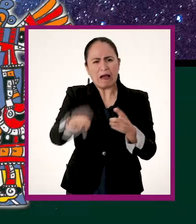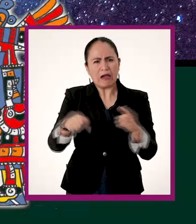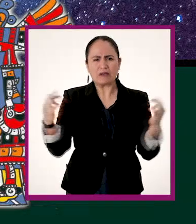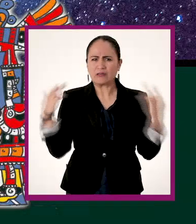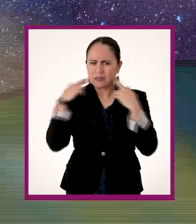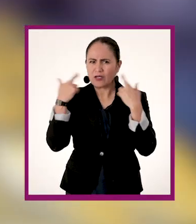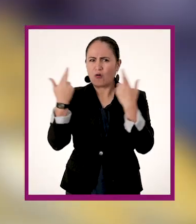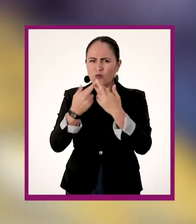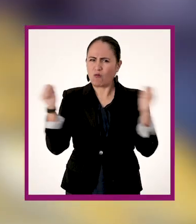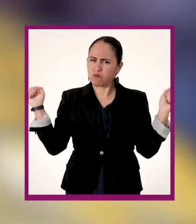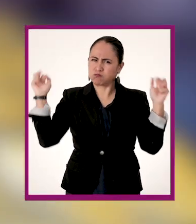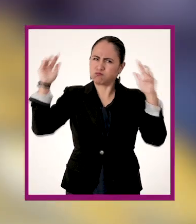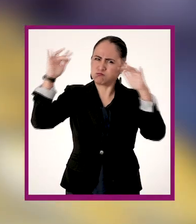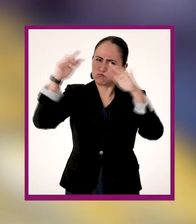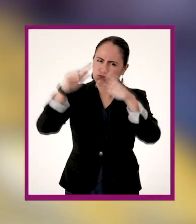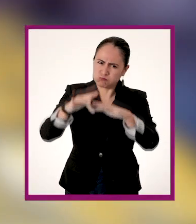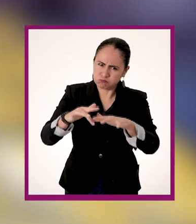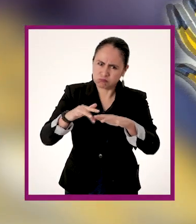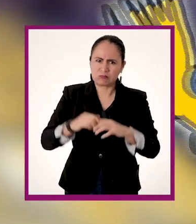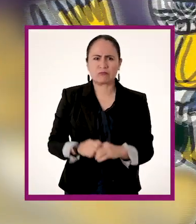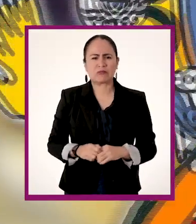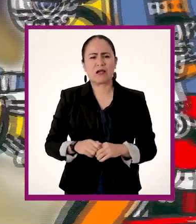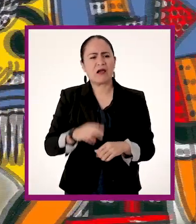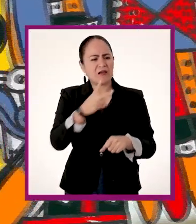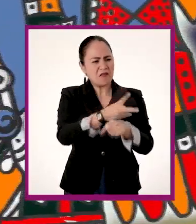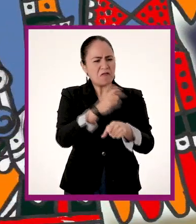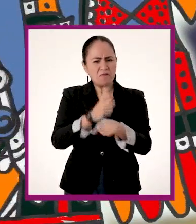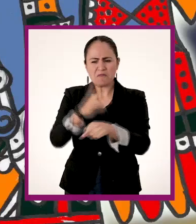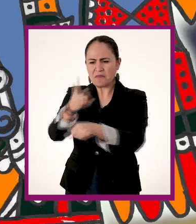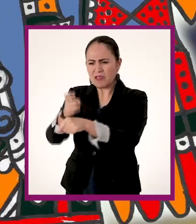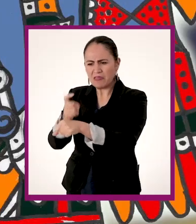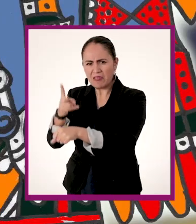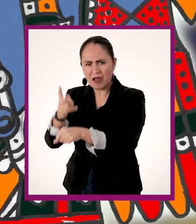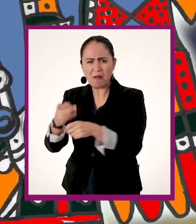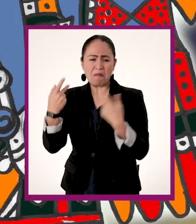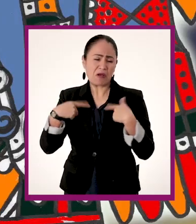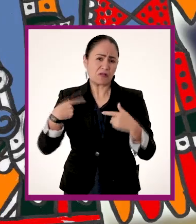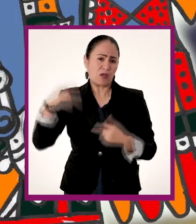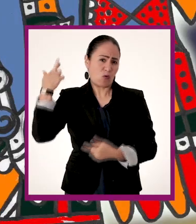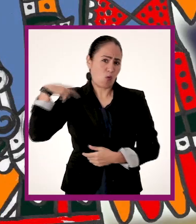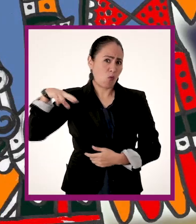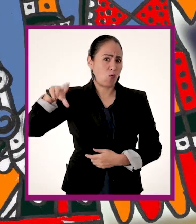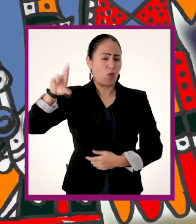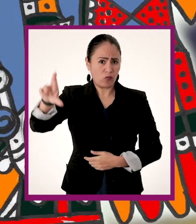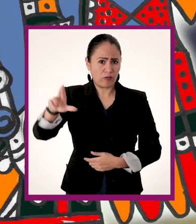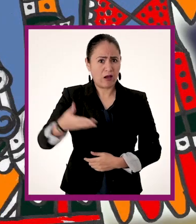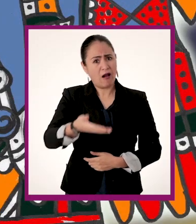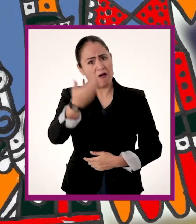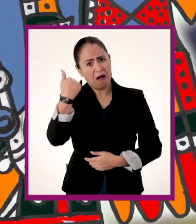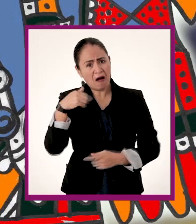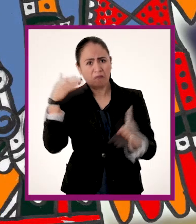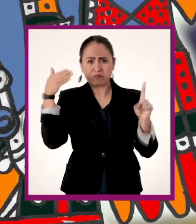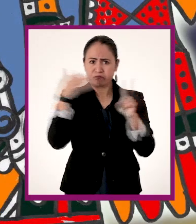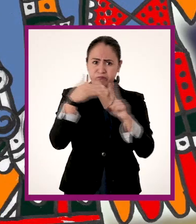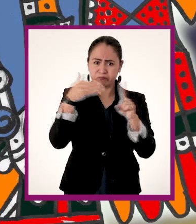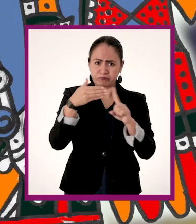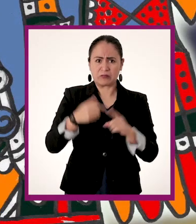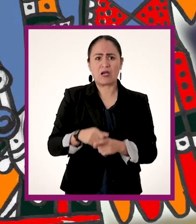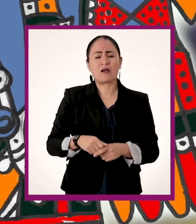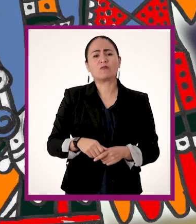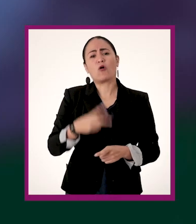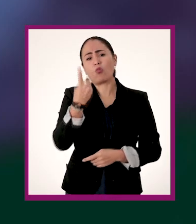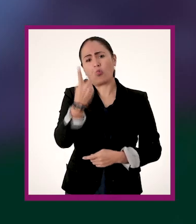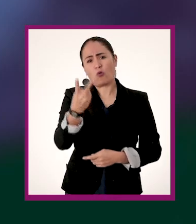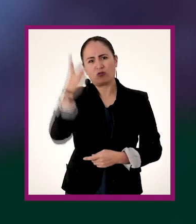reunión, en ese cónclave de dioses, llamaron a voluntarios para que se ofrecieran para esta misión,